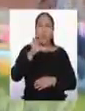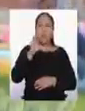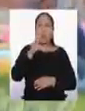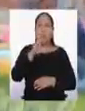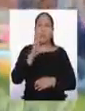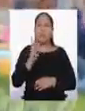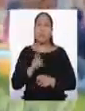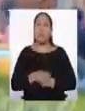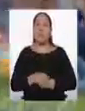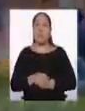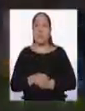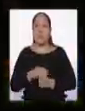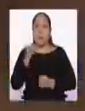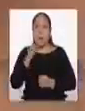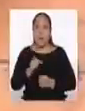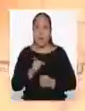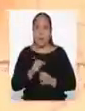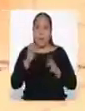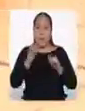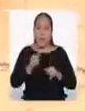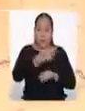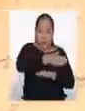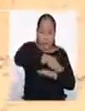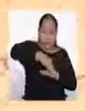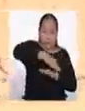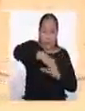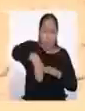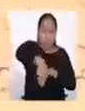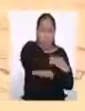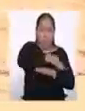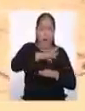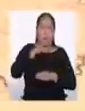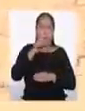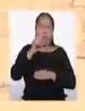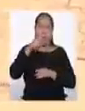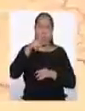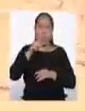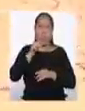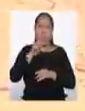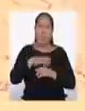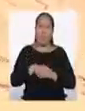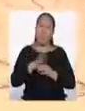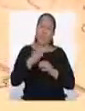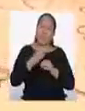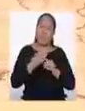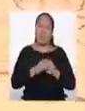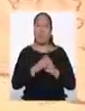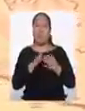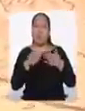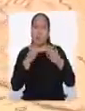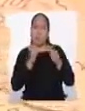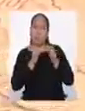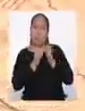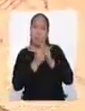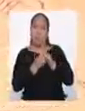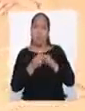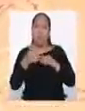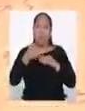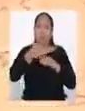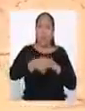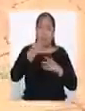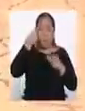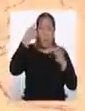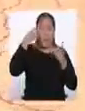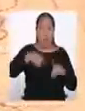1936, que queda en los hechos como la frontera, aunque como una frontera provisional. Sin embargo, poco después de